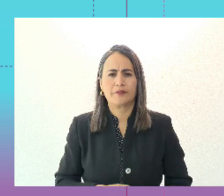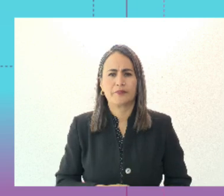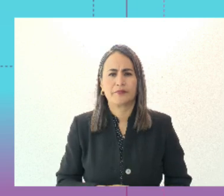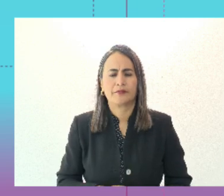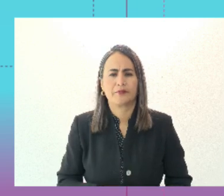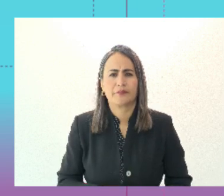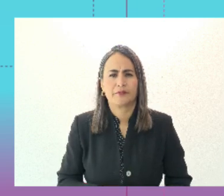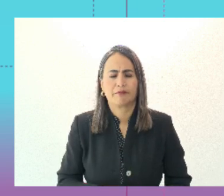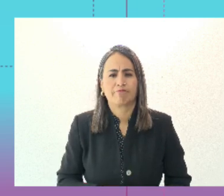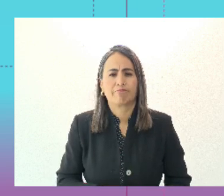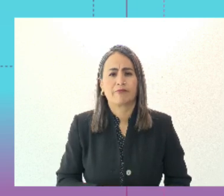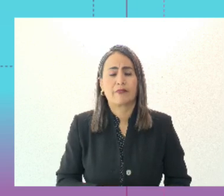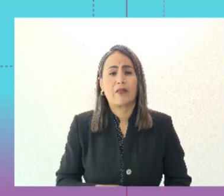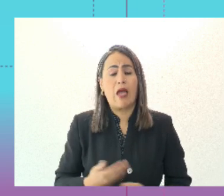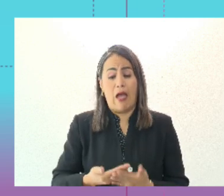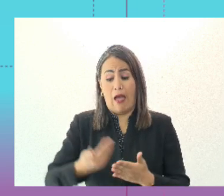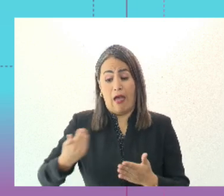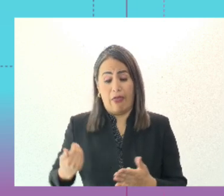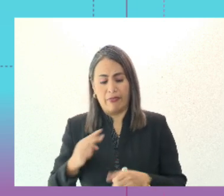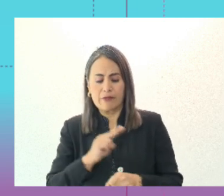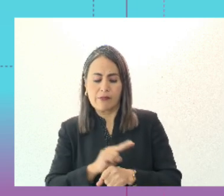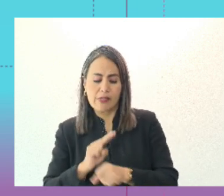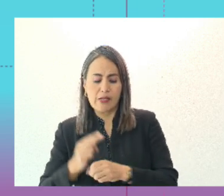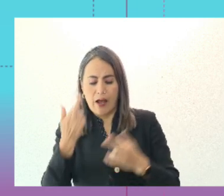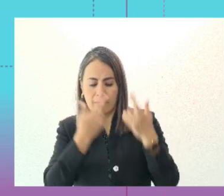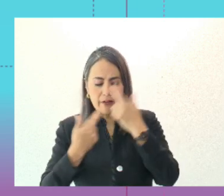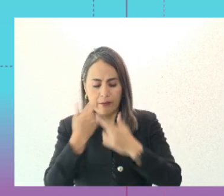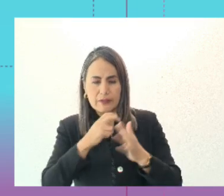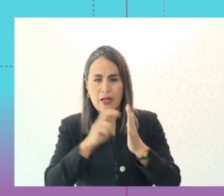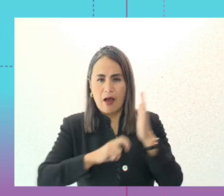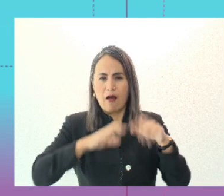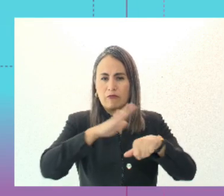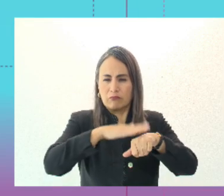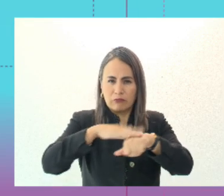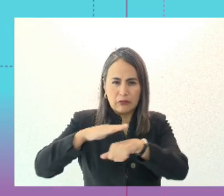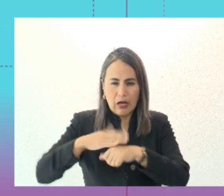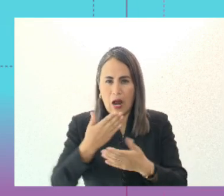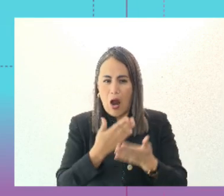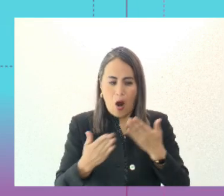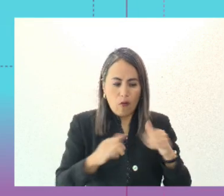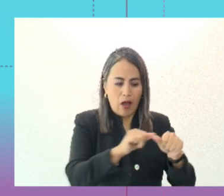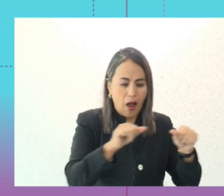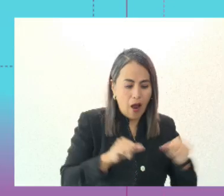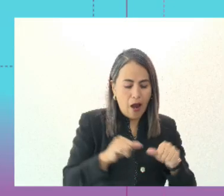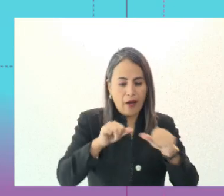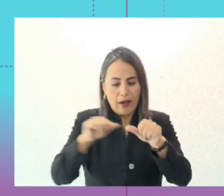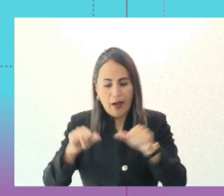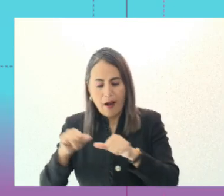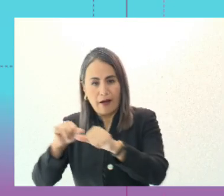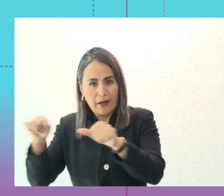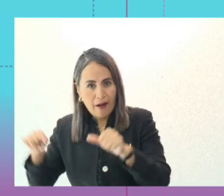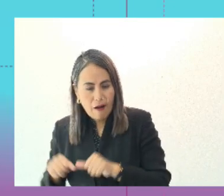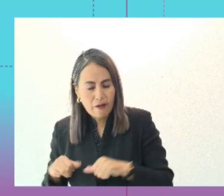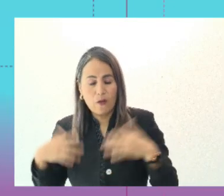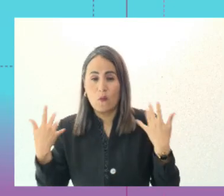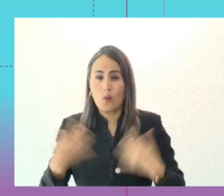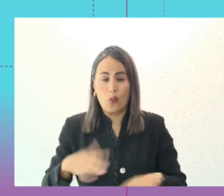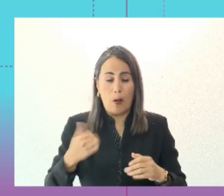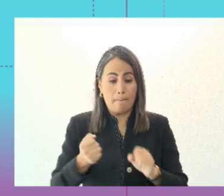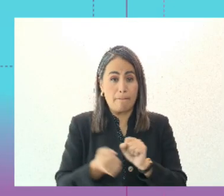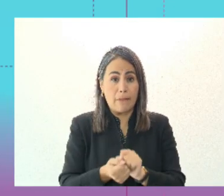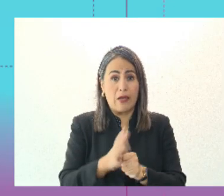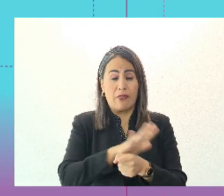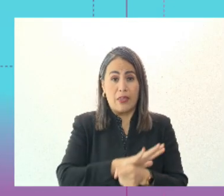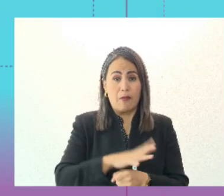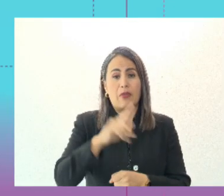un segundo aire con esta auditoría, y entonces ahora estamos llegando a todas las áreas. El Teams se convirtió en una herramienta extraordinaria después de la pandemia, en